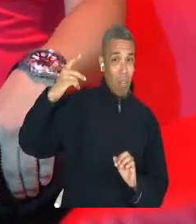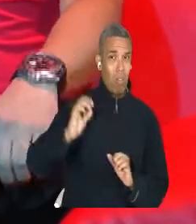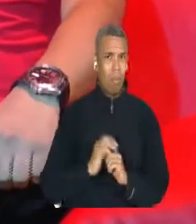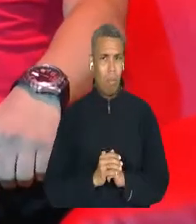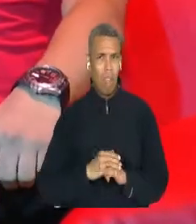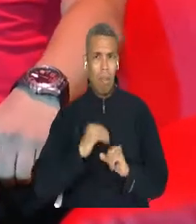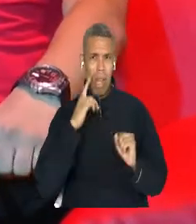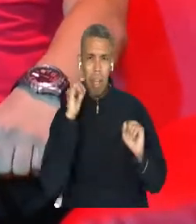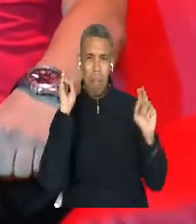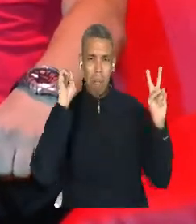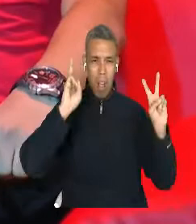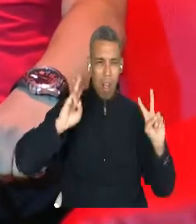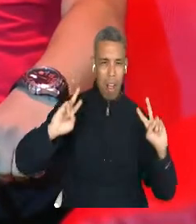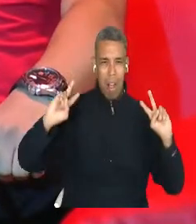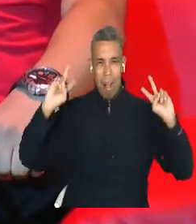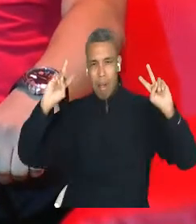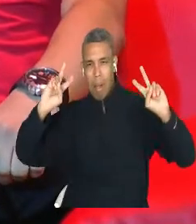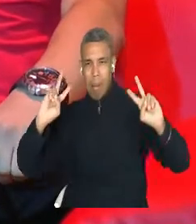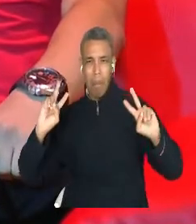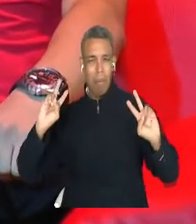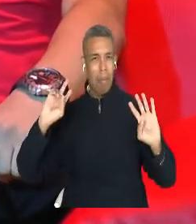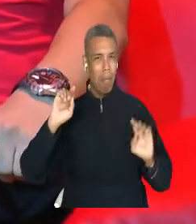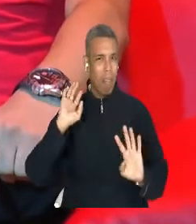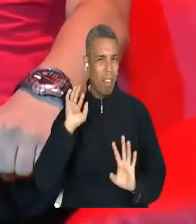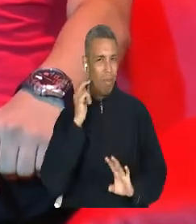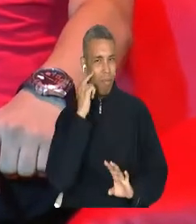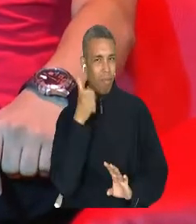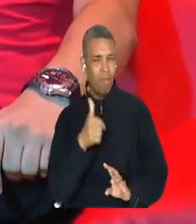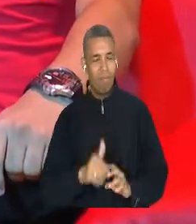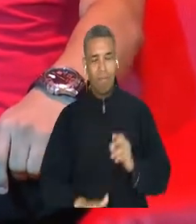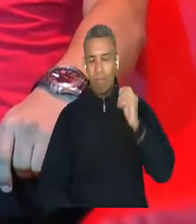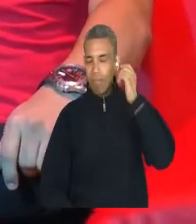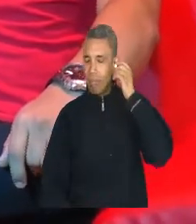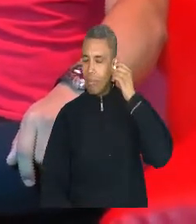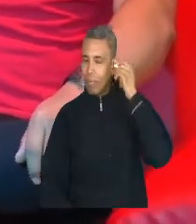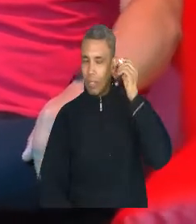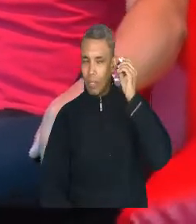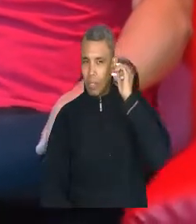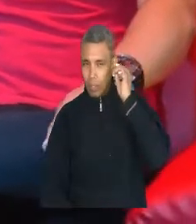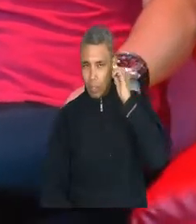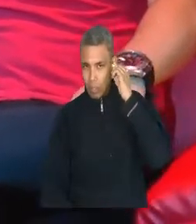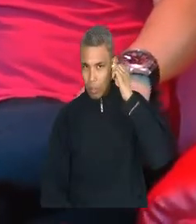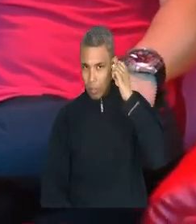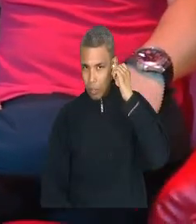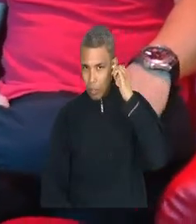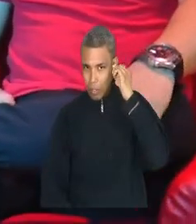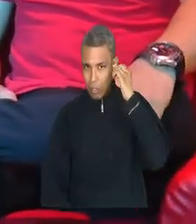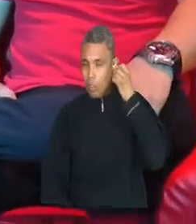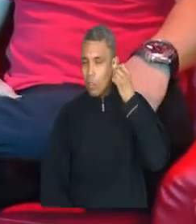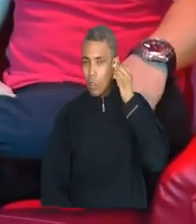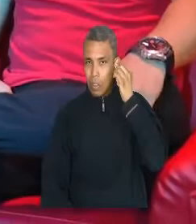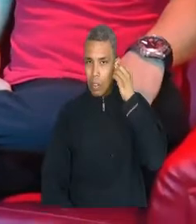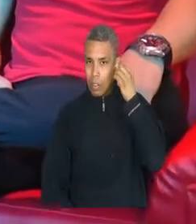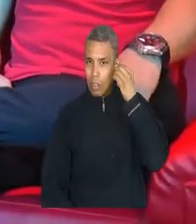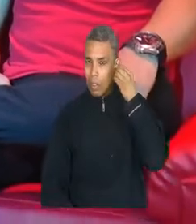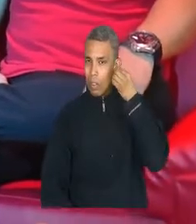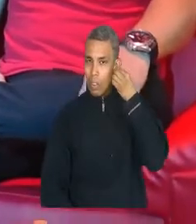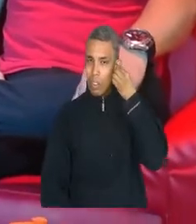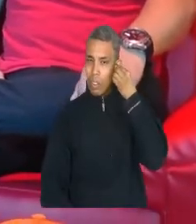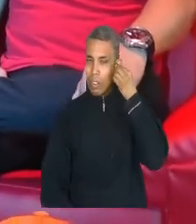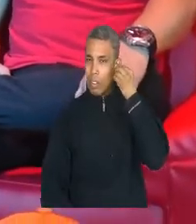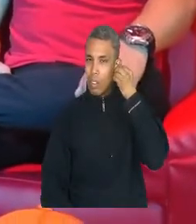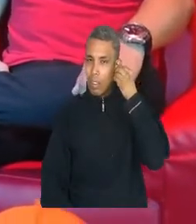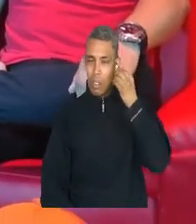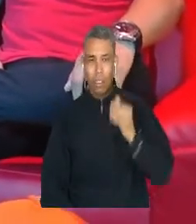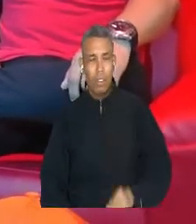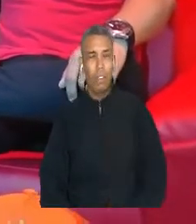Bueno, Sergio, cuéntenos un poco. Ya Juan David nos hablaba un poco acerca de estos dos ambientes en Barranca Bermeja, que no se consigue en